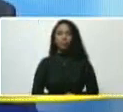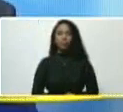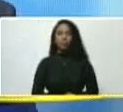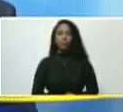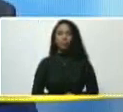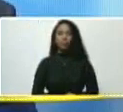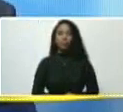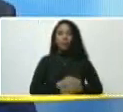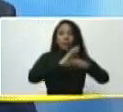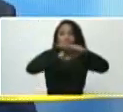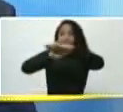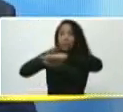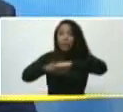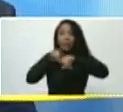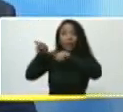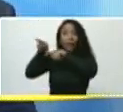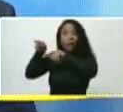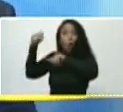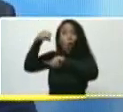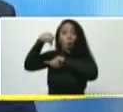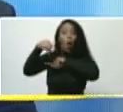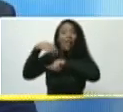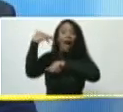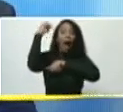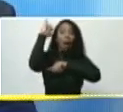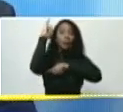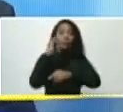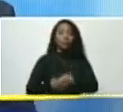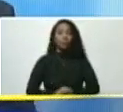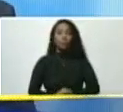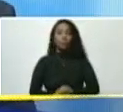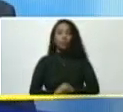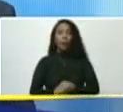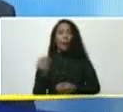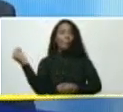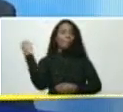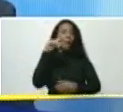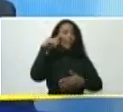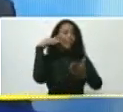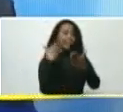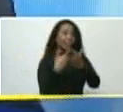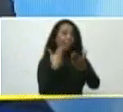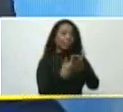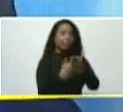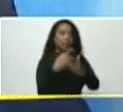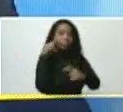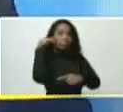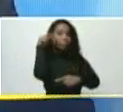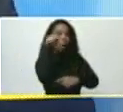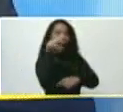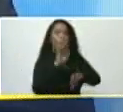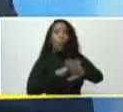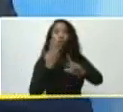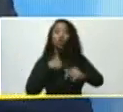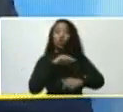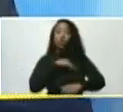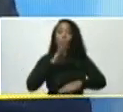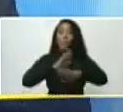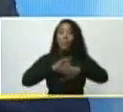Y las alertas de ellos hoy adquieren mayor vigencia, porque hemos pasado por un